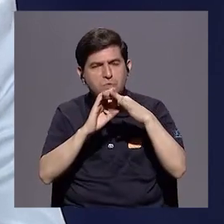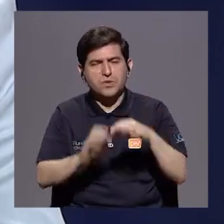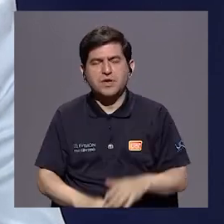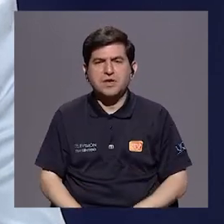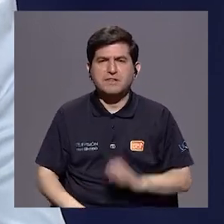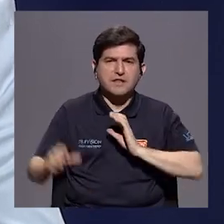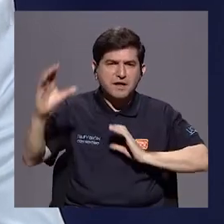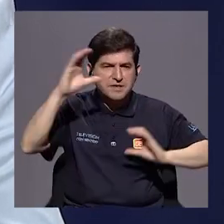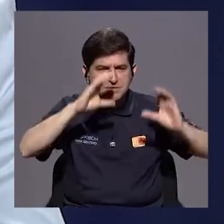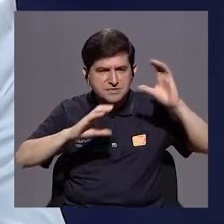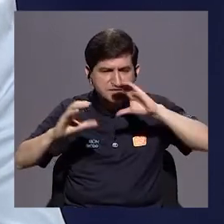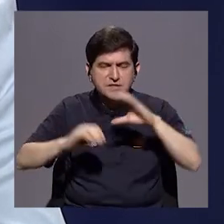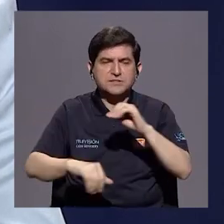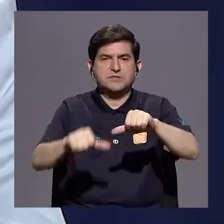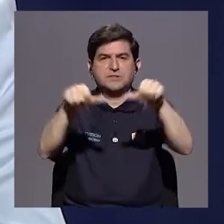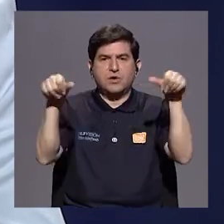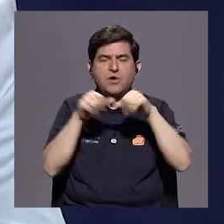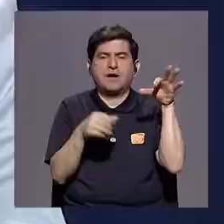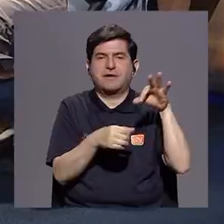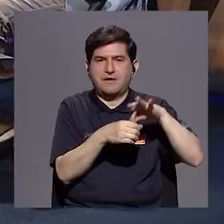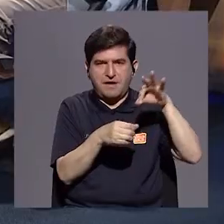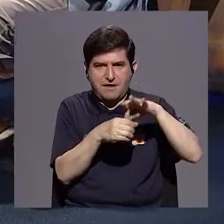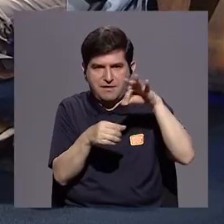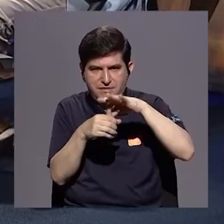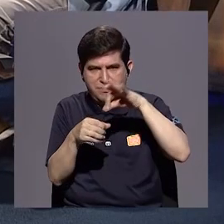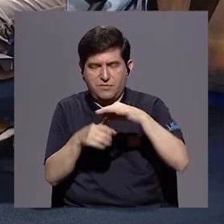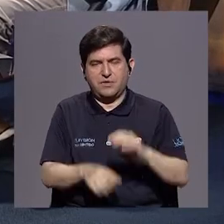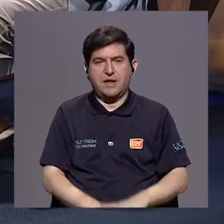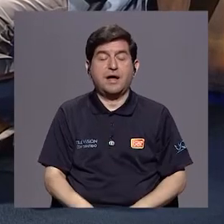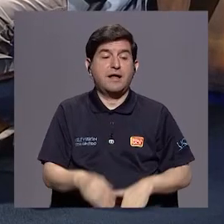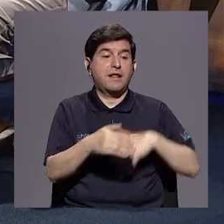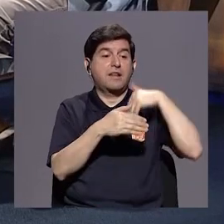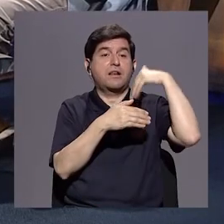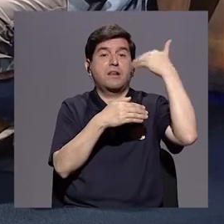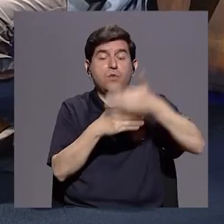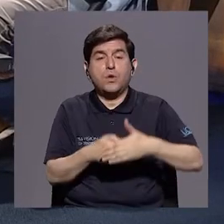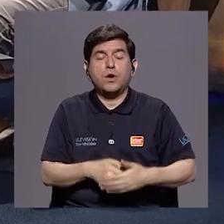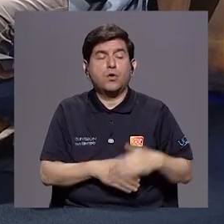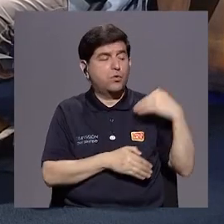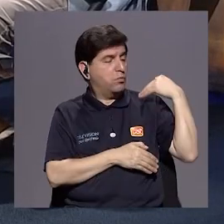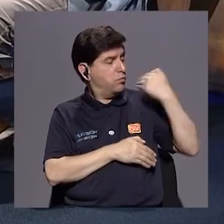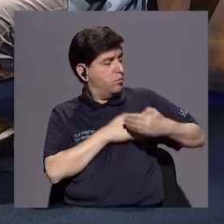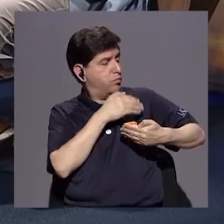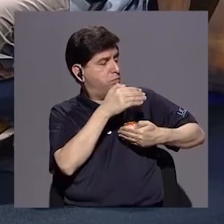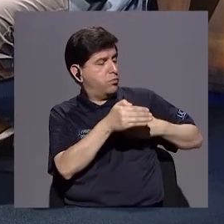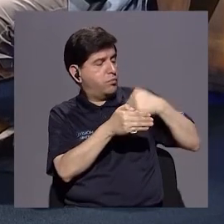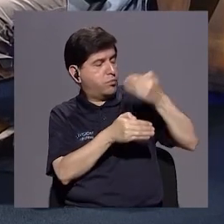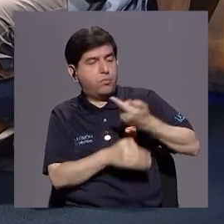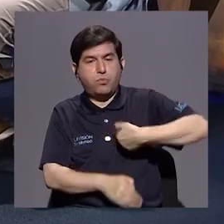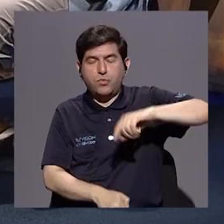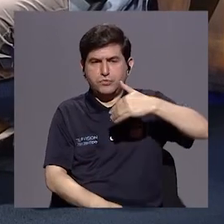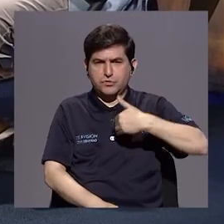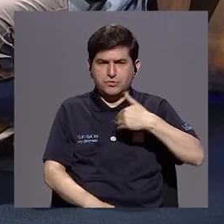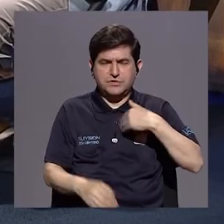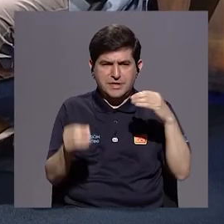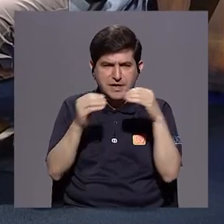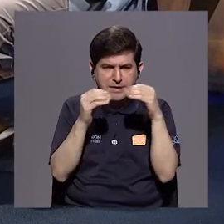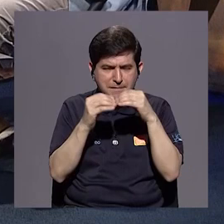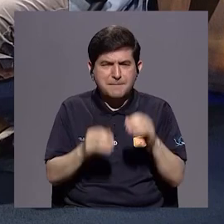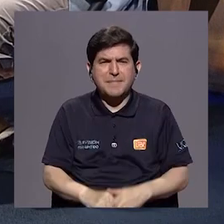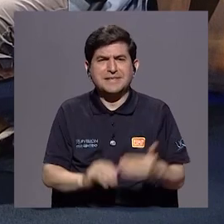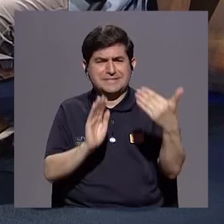la ciencia en el área agrícola pero después fue evolucionando conforme fuimos teniendo más y más